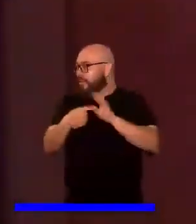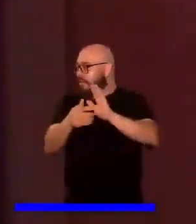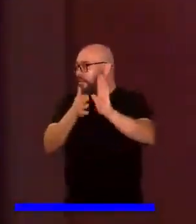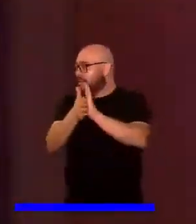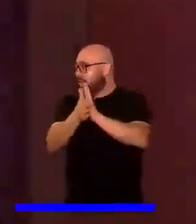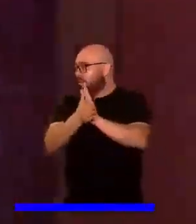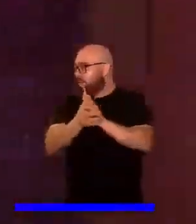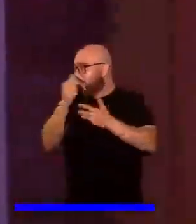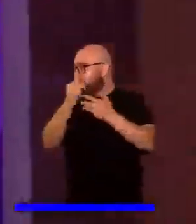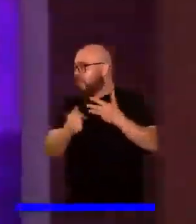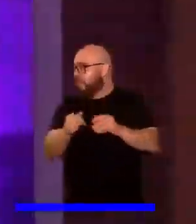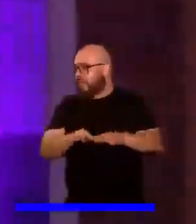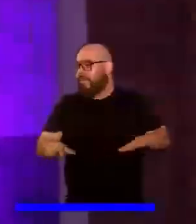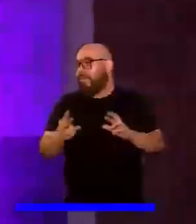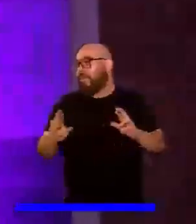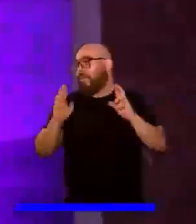espero,